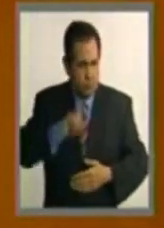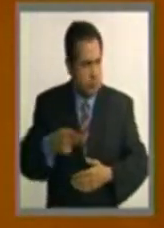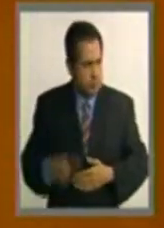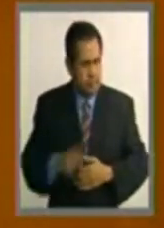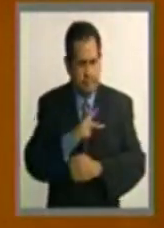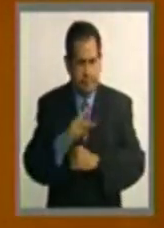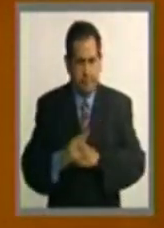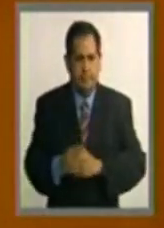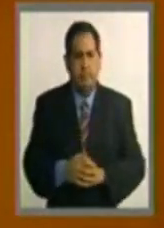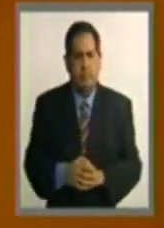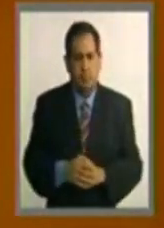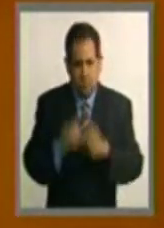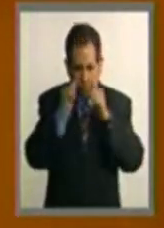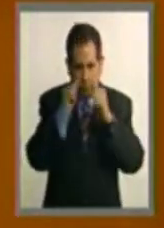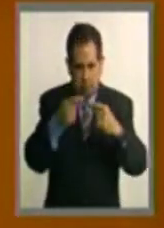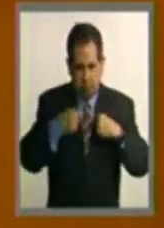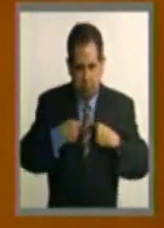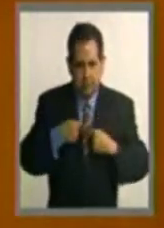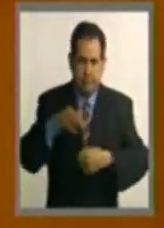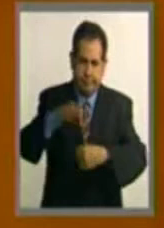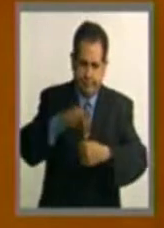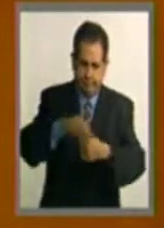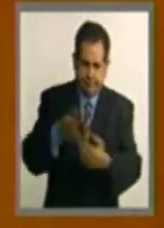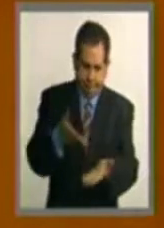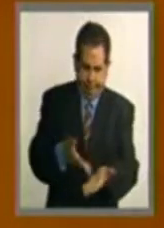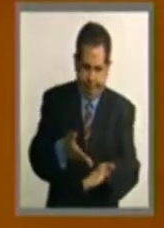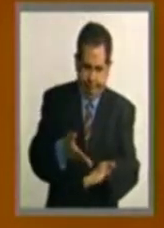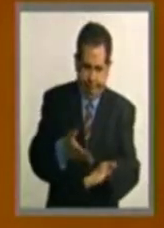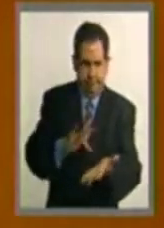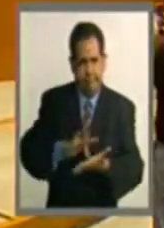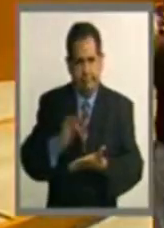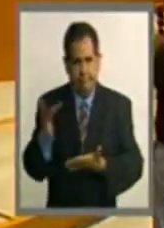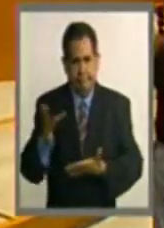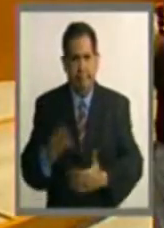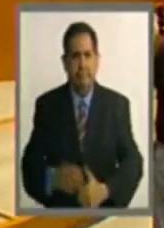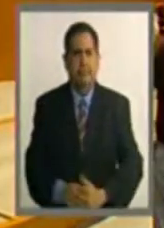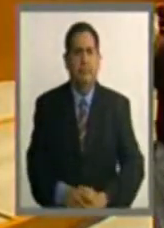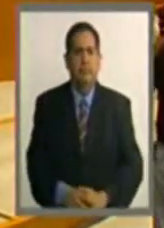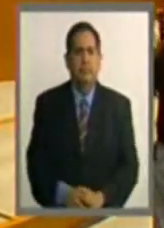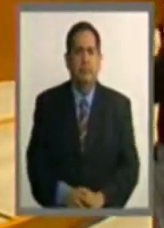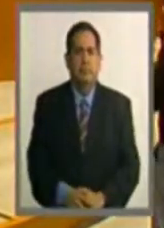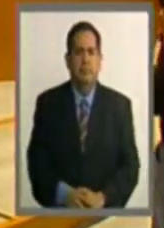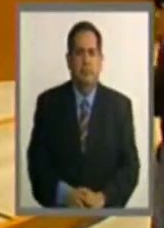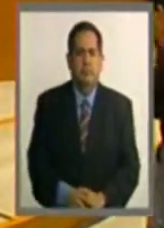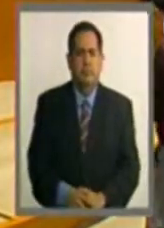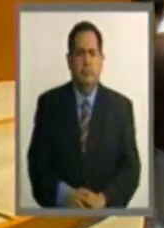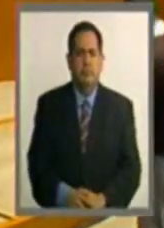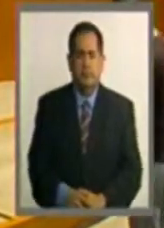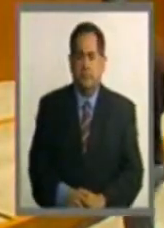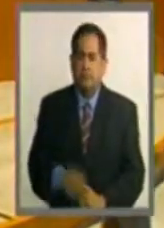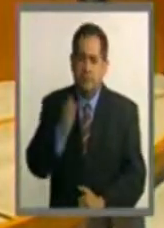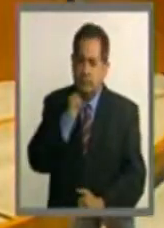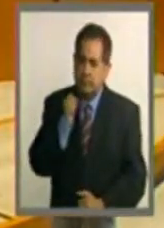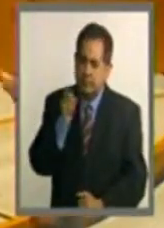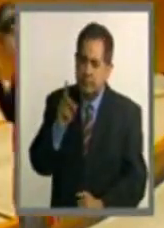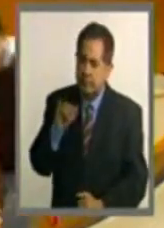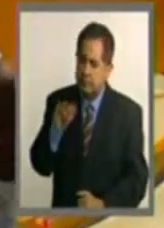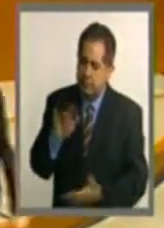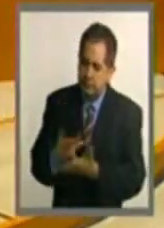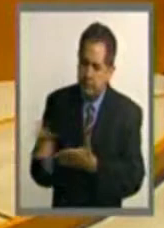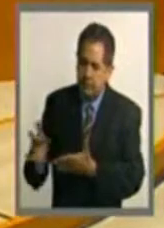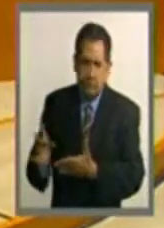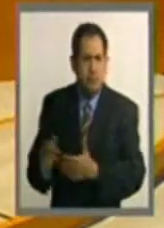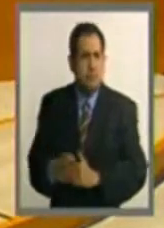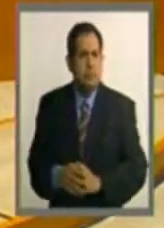país. Por su atención y por su voto a favor, muchas gracias. Gracias, gracias, senadora